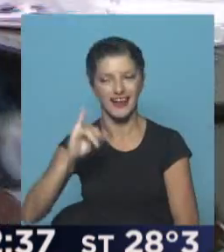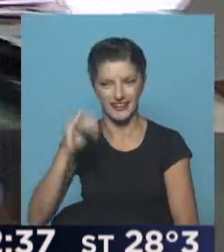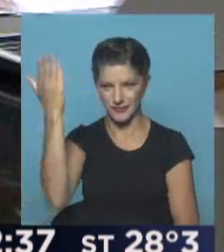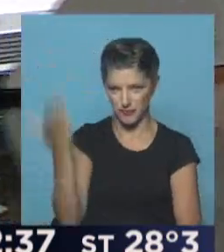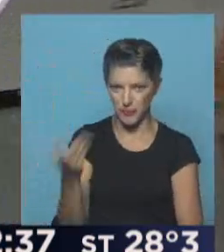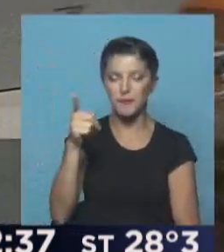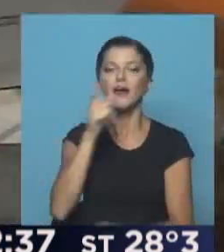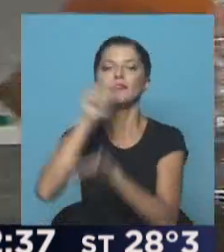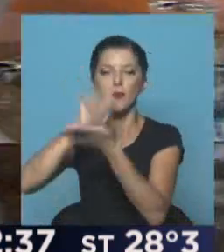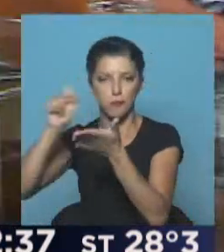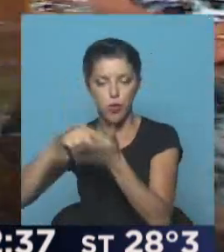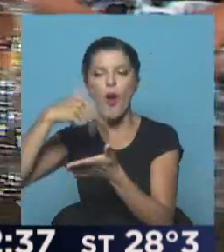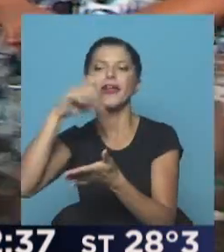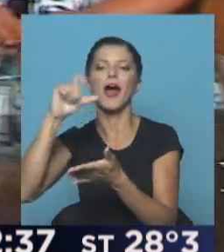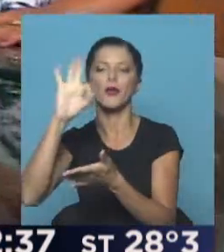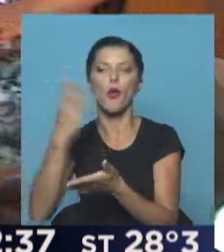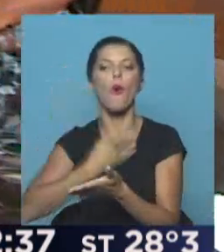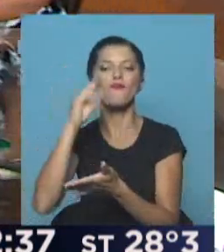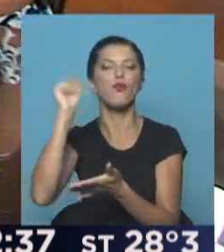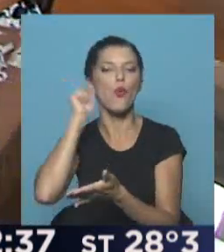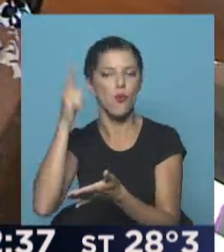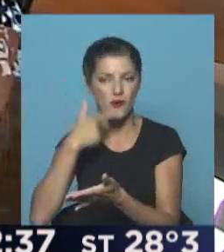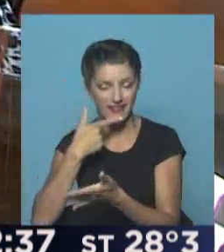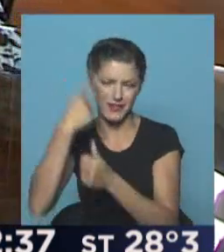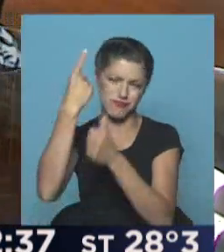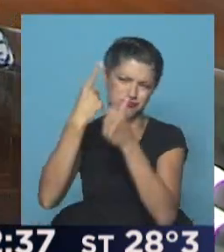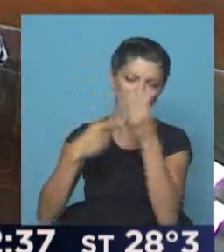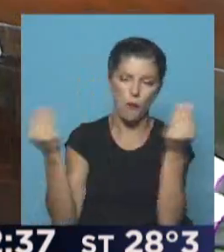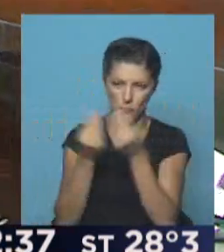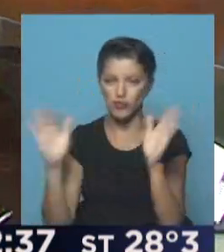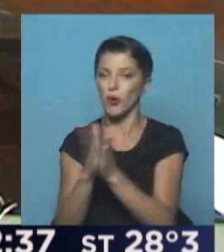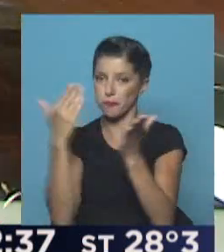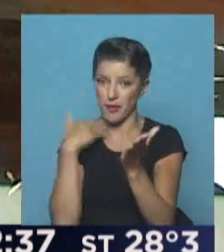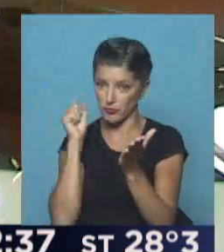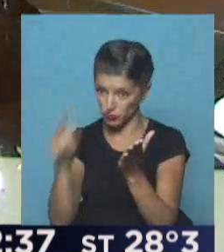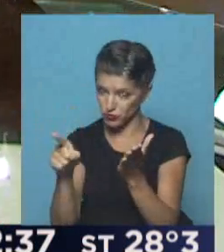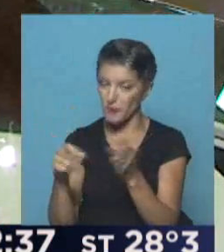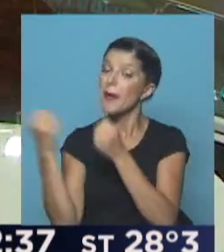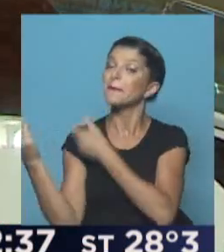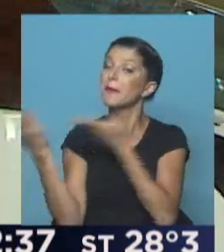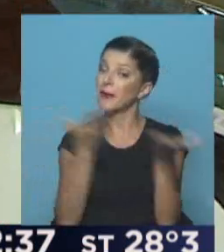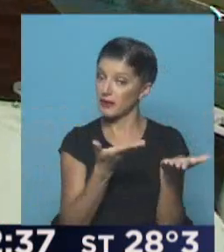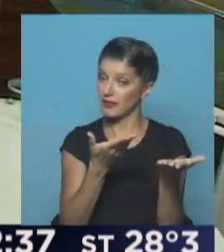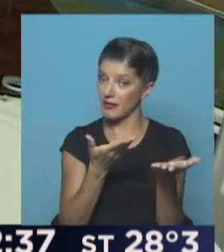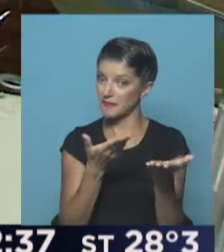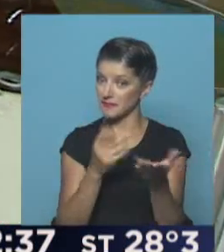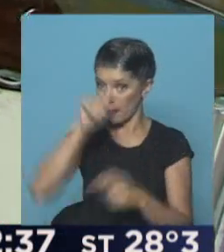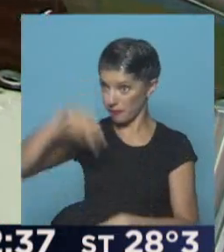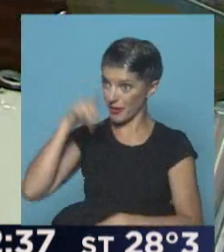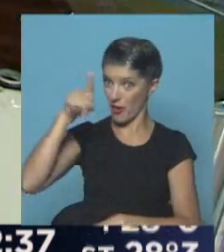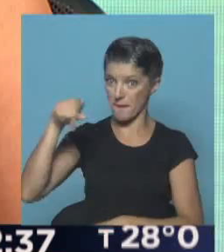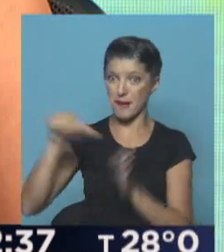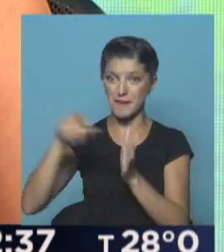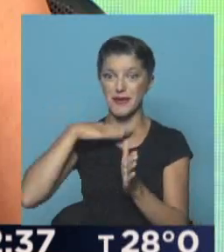Notimex, autora de Narcofugas y de Narcosur, entre otros libros. Bienvenida, que acaba de llegar de México, por otra parte. Así que